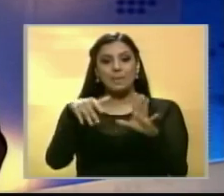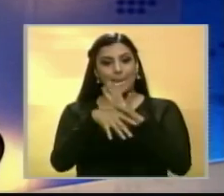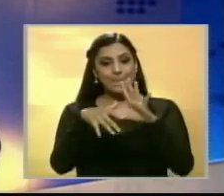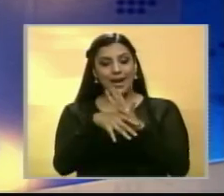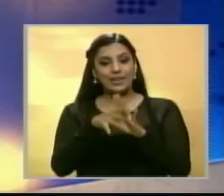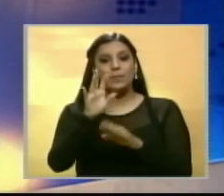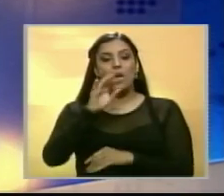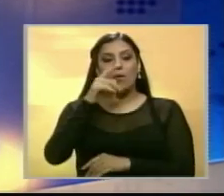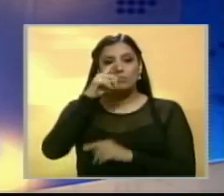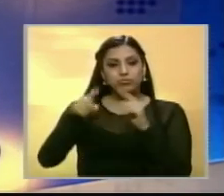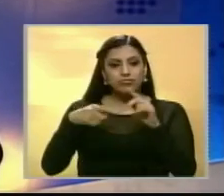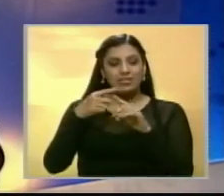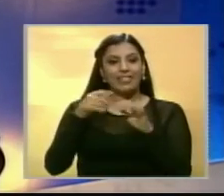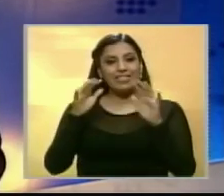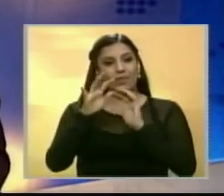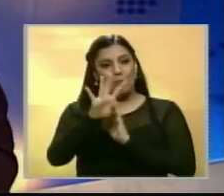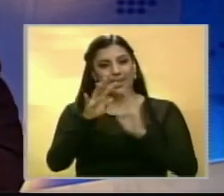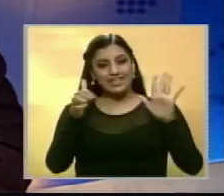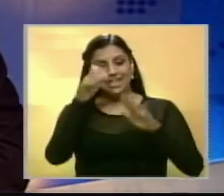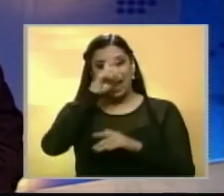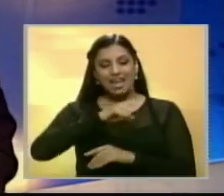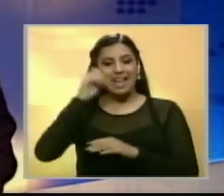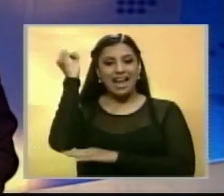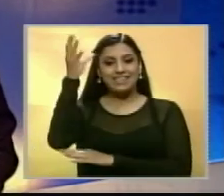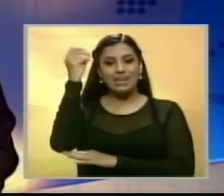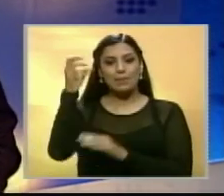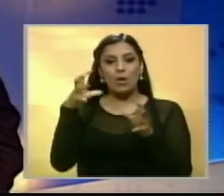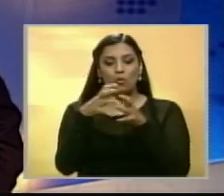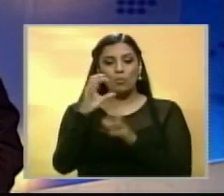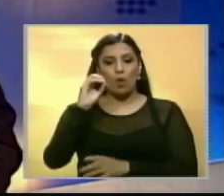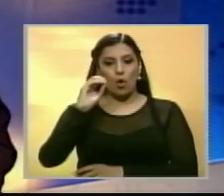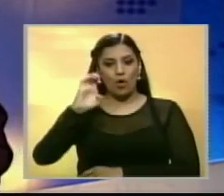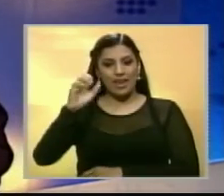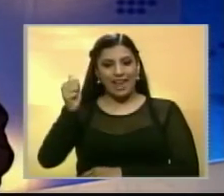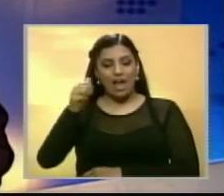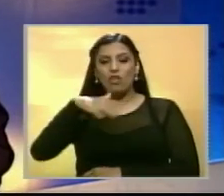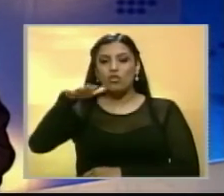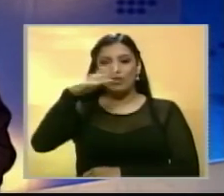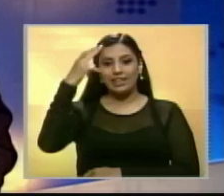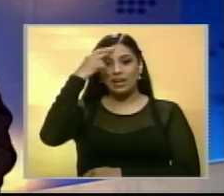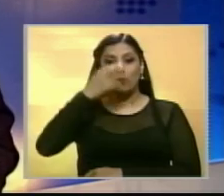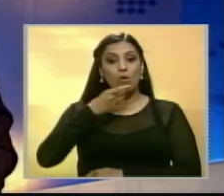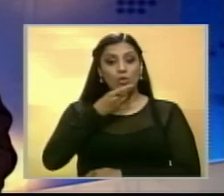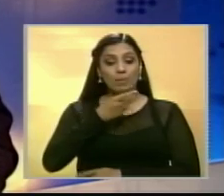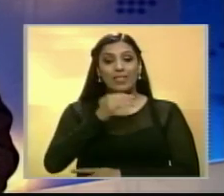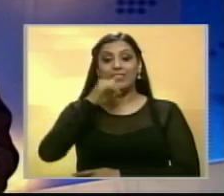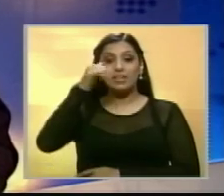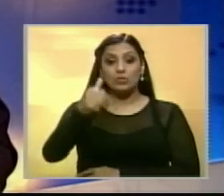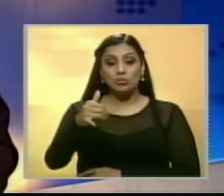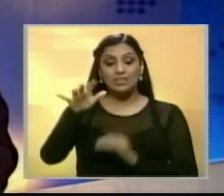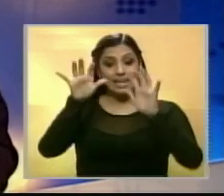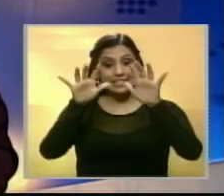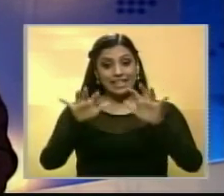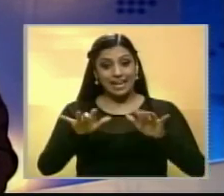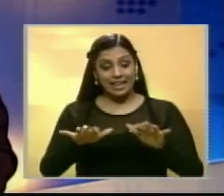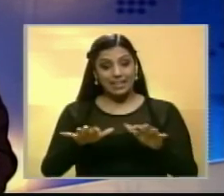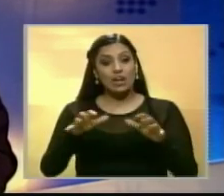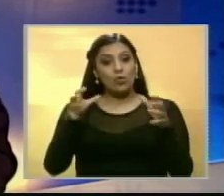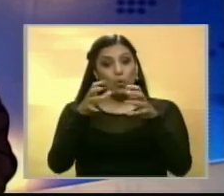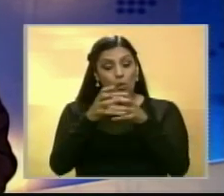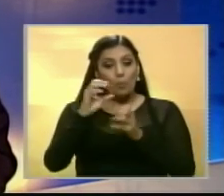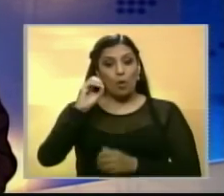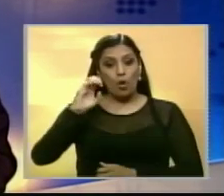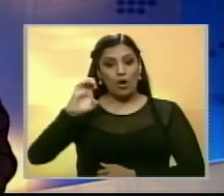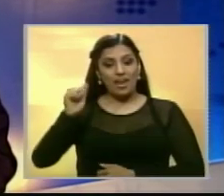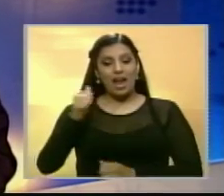martes en la 46ª Asamblea General de la OEA, celebrada en República Dominicana, donde denunció que el secretario general de esta